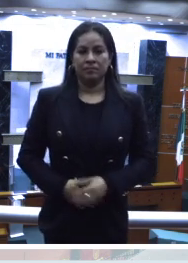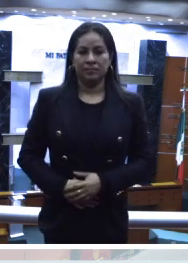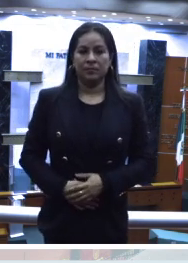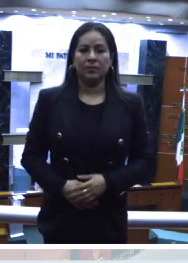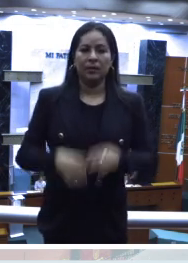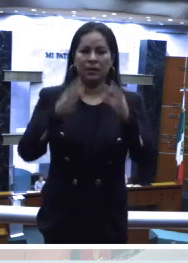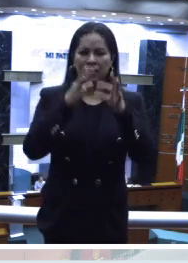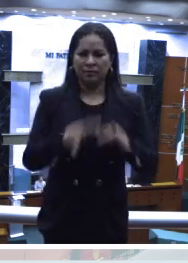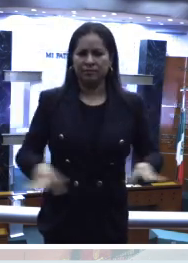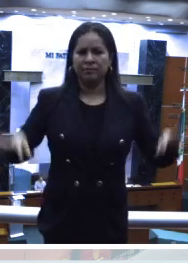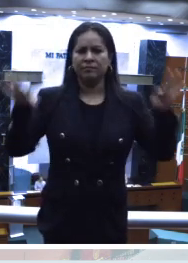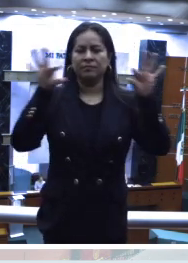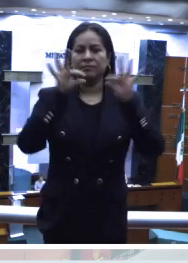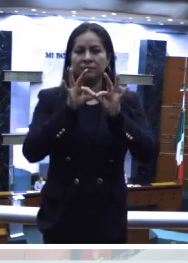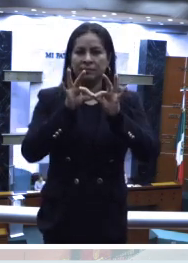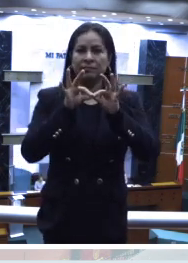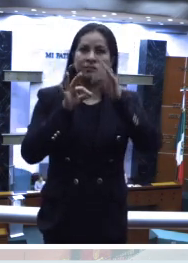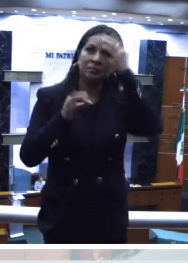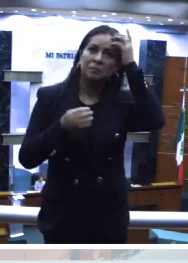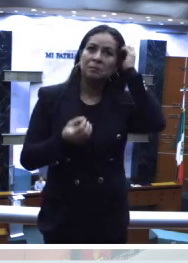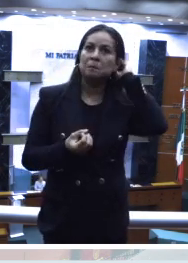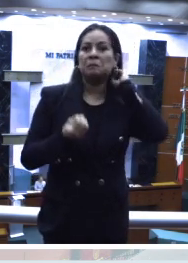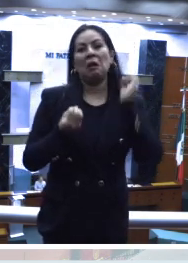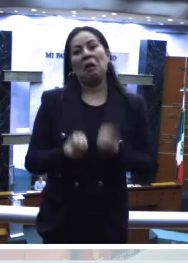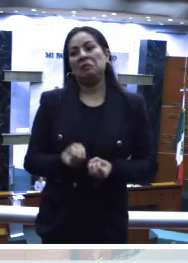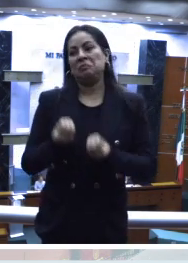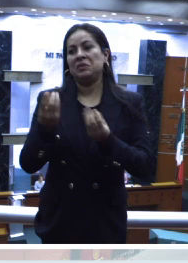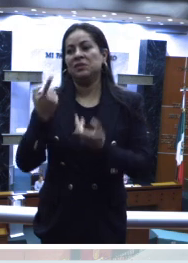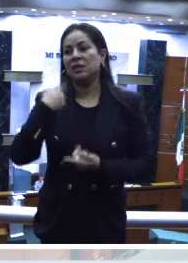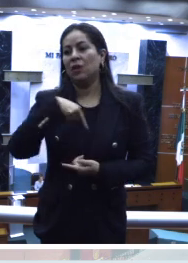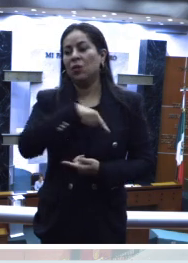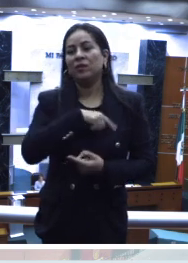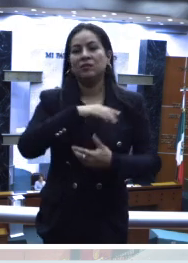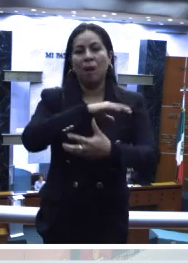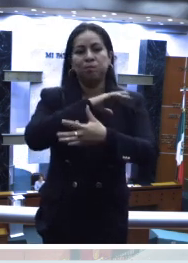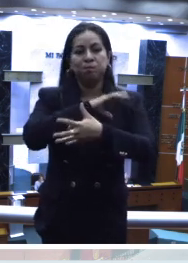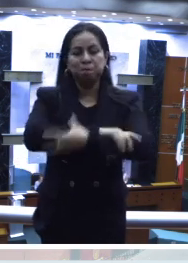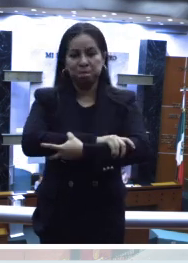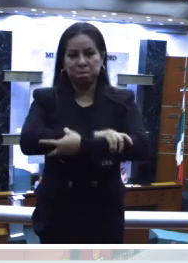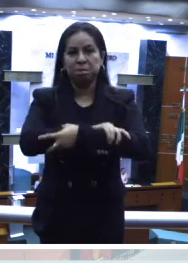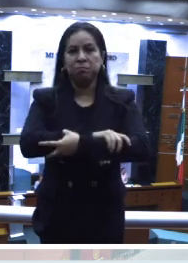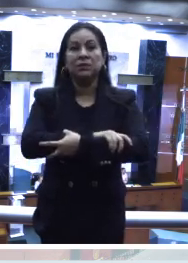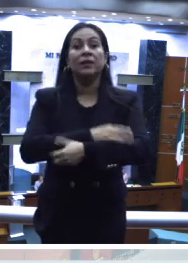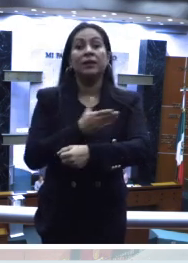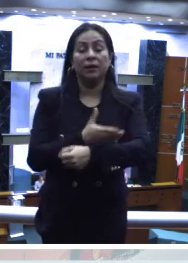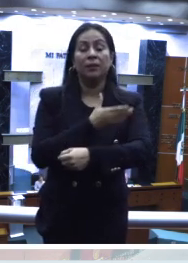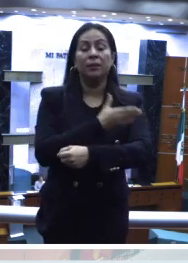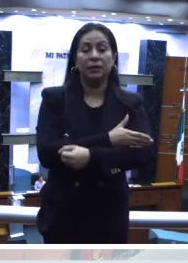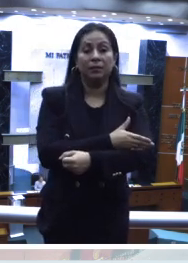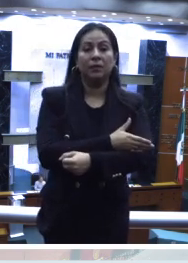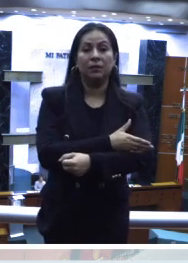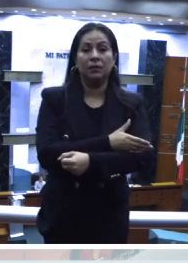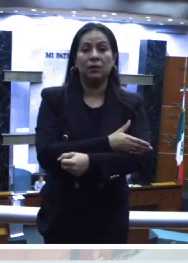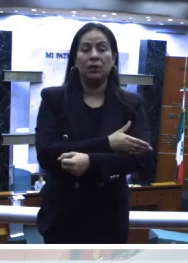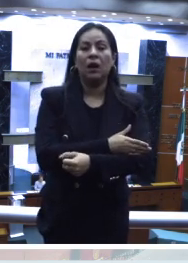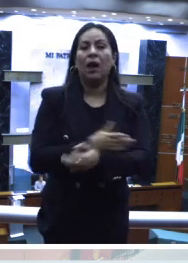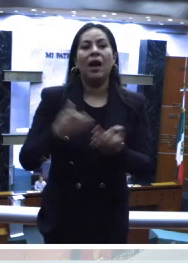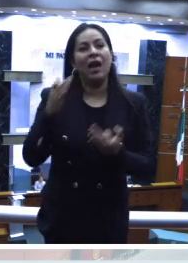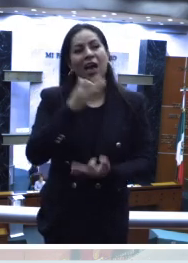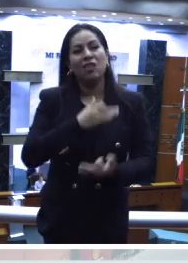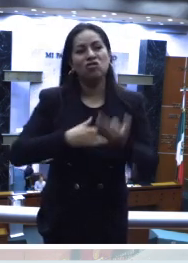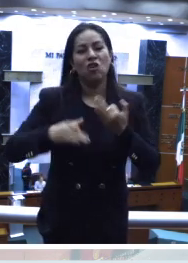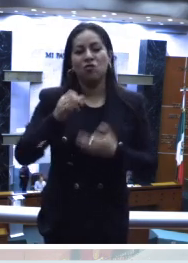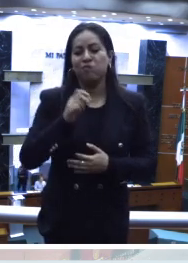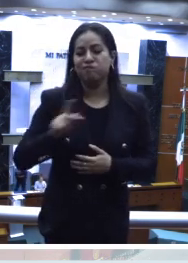es importante manifestar nuestra solidaridad y acompañamiento a toda la